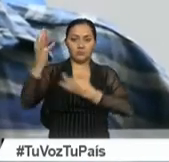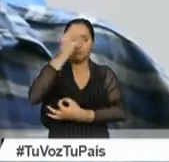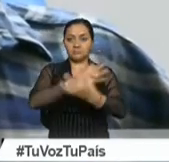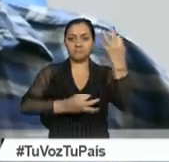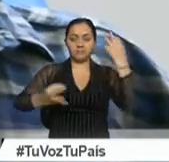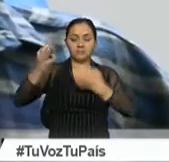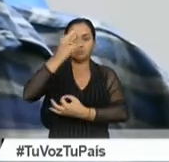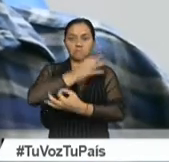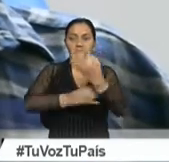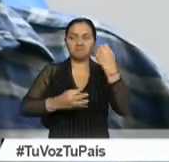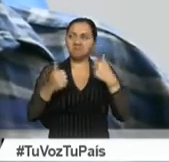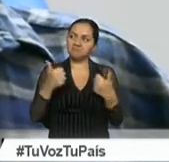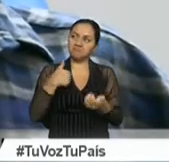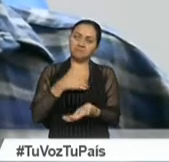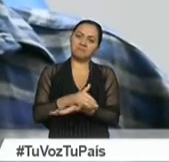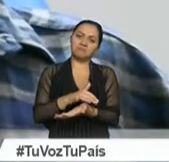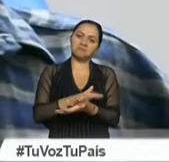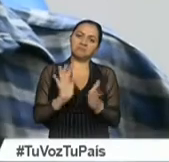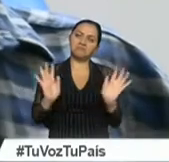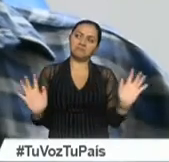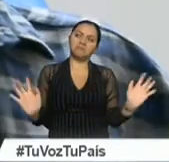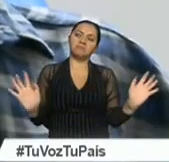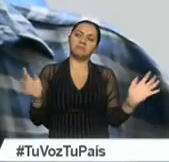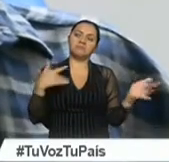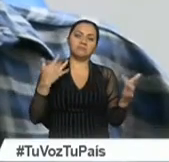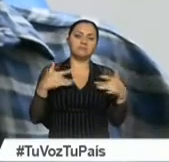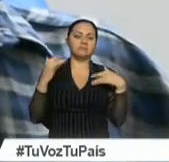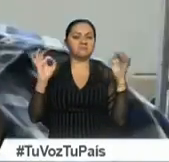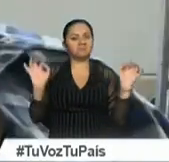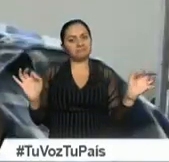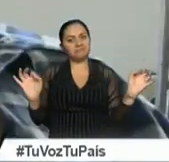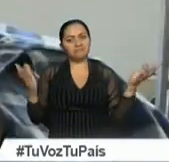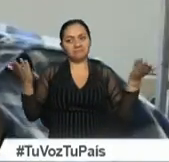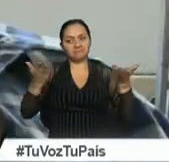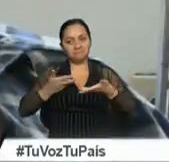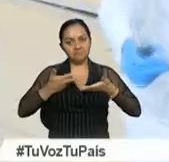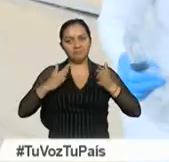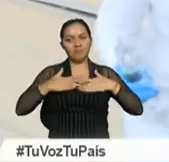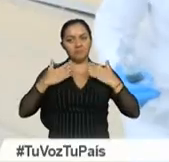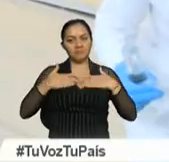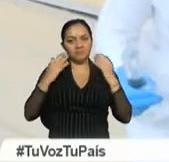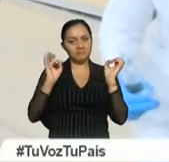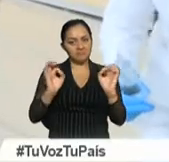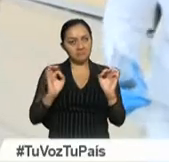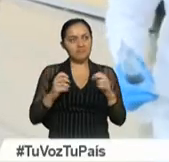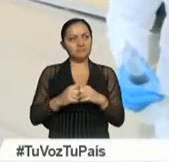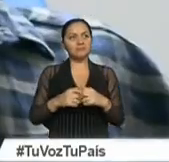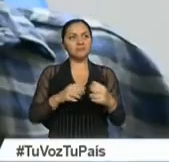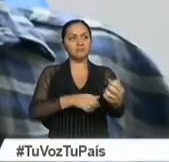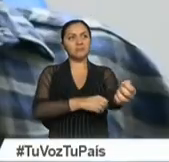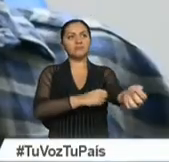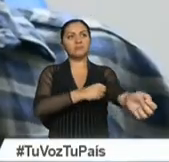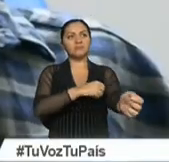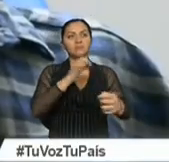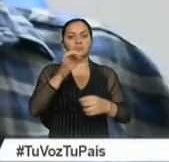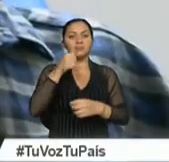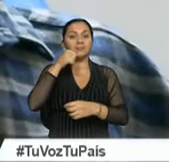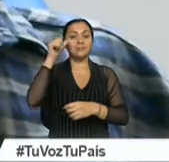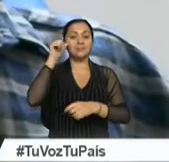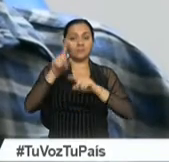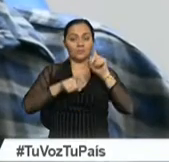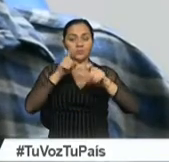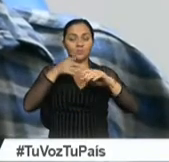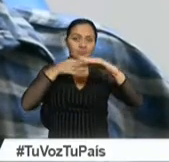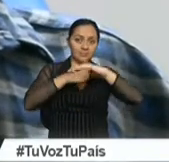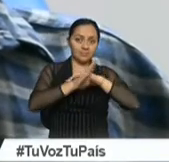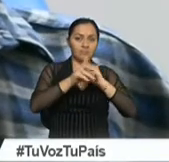es lo más bonito, uno lo hace sentir bien, le dan toda la confianza del caso. Ayer tuve consulta y